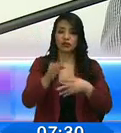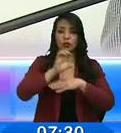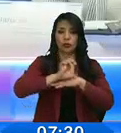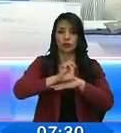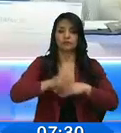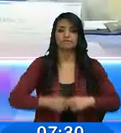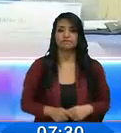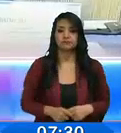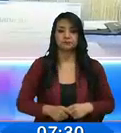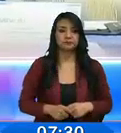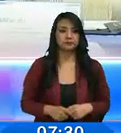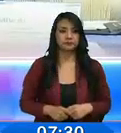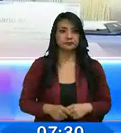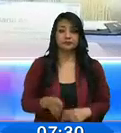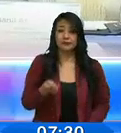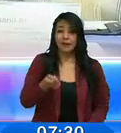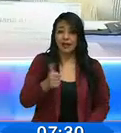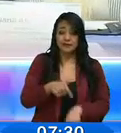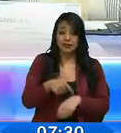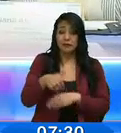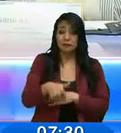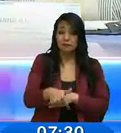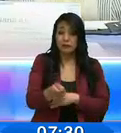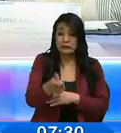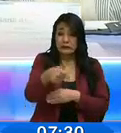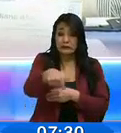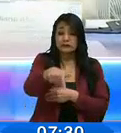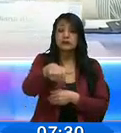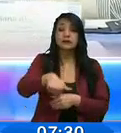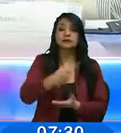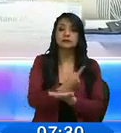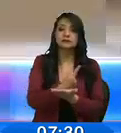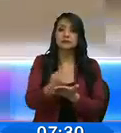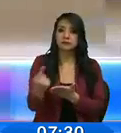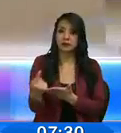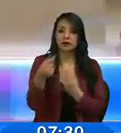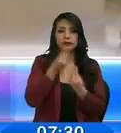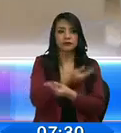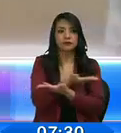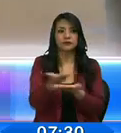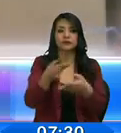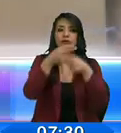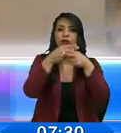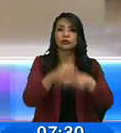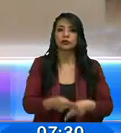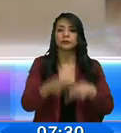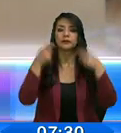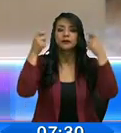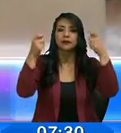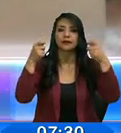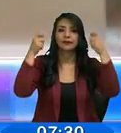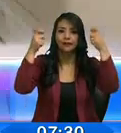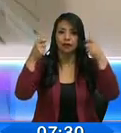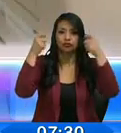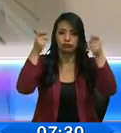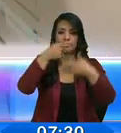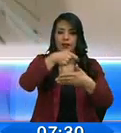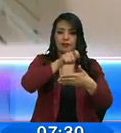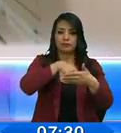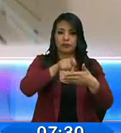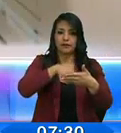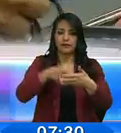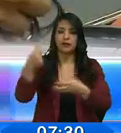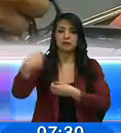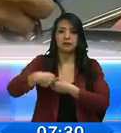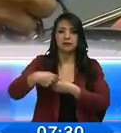Ecuador. Y ya casi con el tiempo encima, en esta semana se podría conocer los nombres de los candidatos que calificaron para